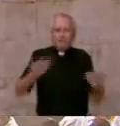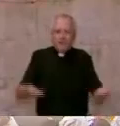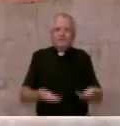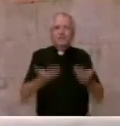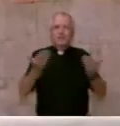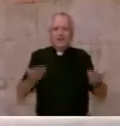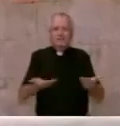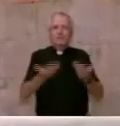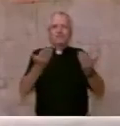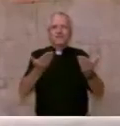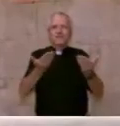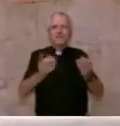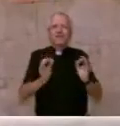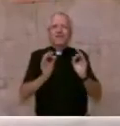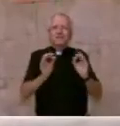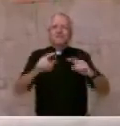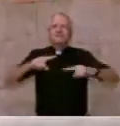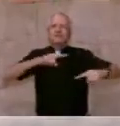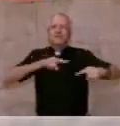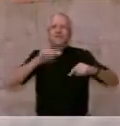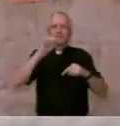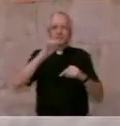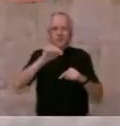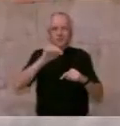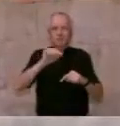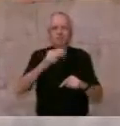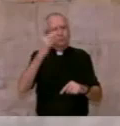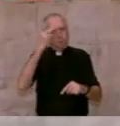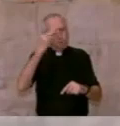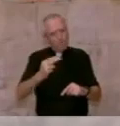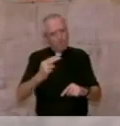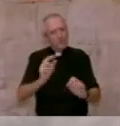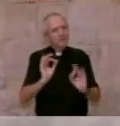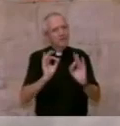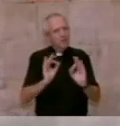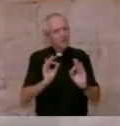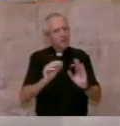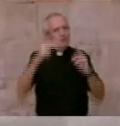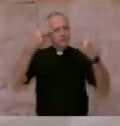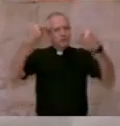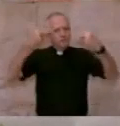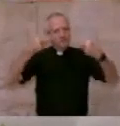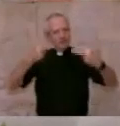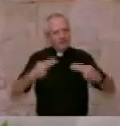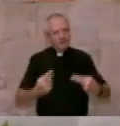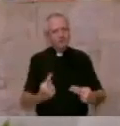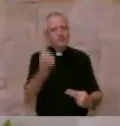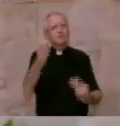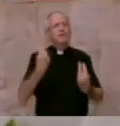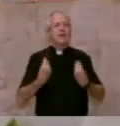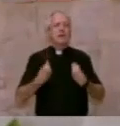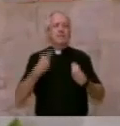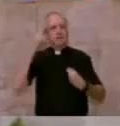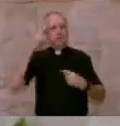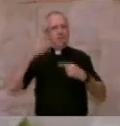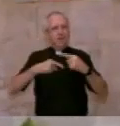exhortamos que, rigiéndoles tú, guarden de forma más diligente los mandamientos divinos en la vida